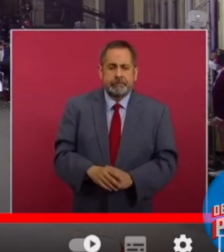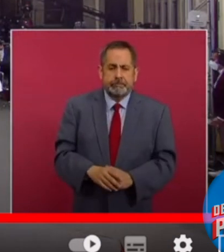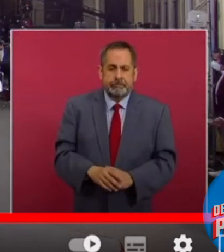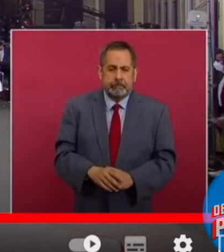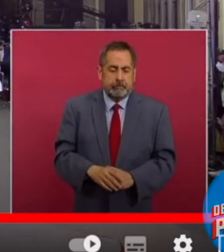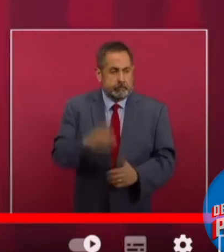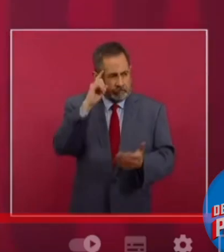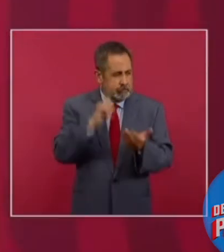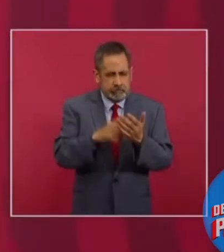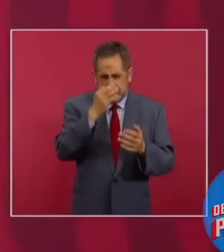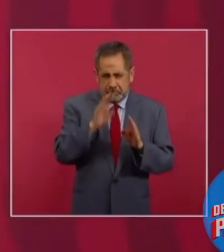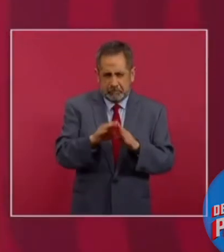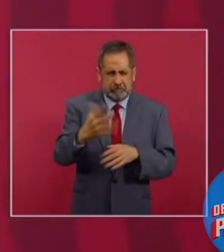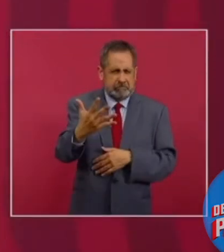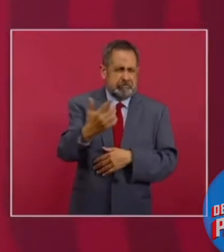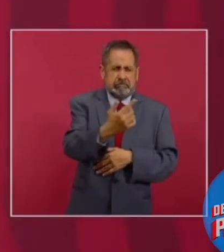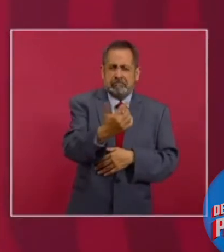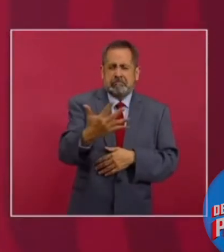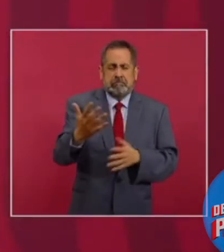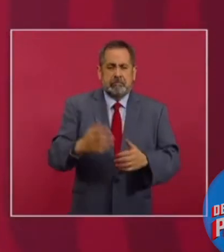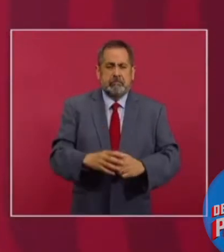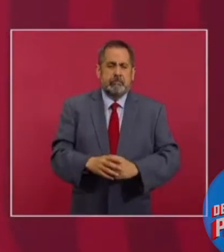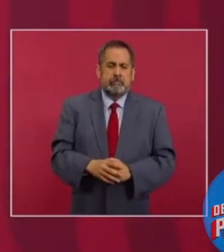Pues yo creo que como 5.